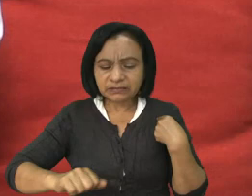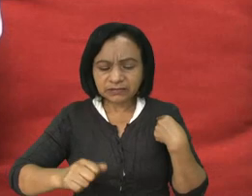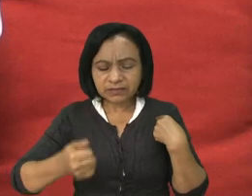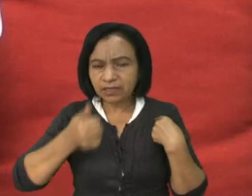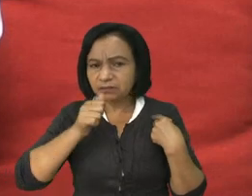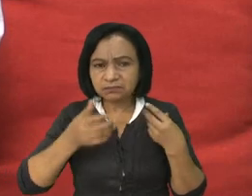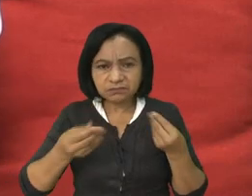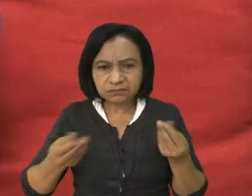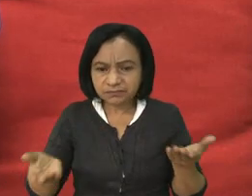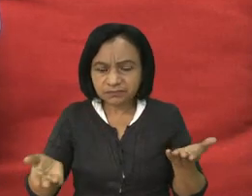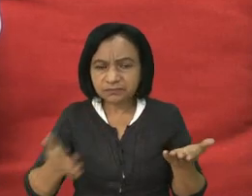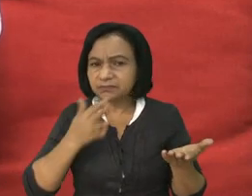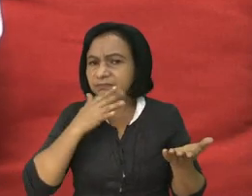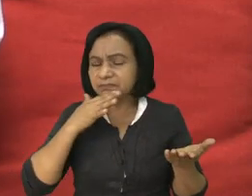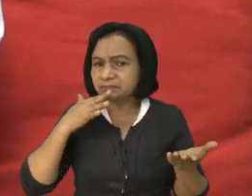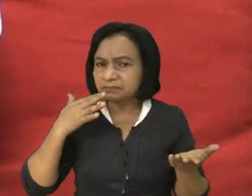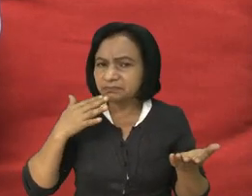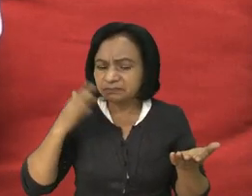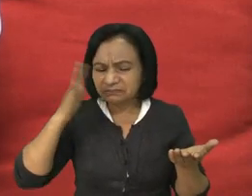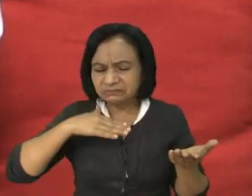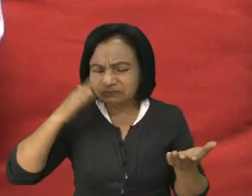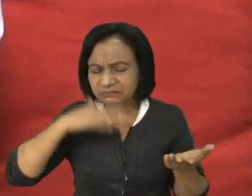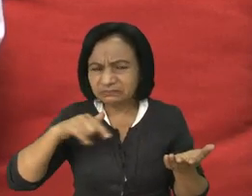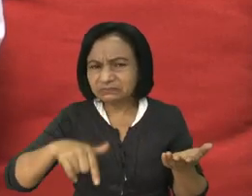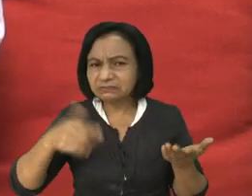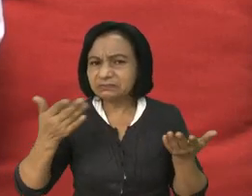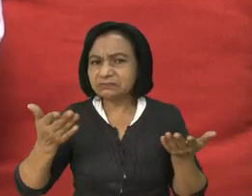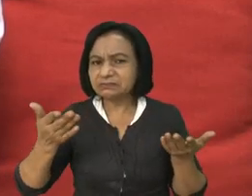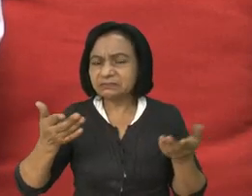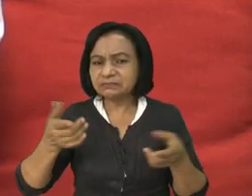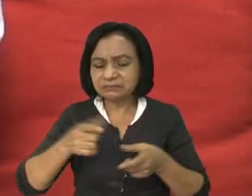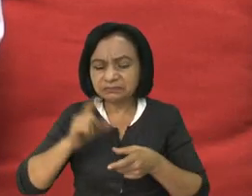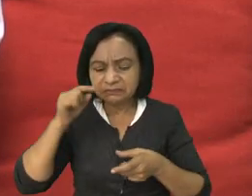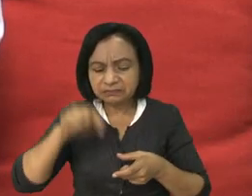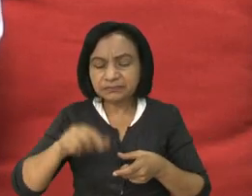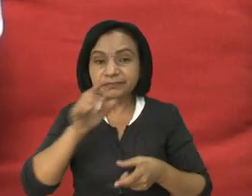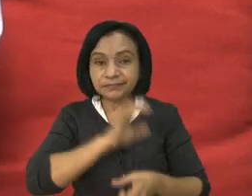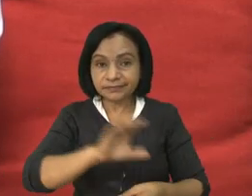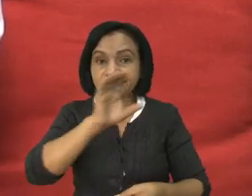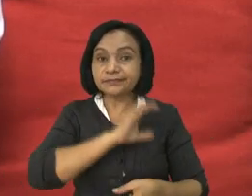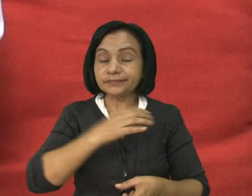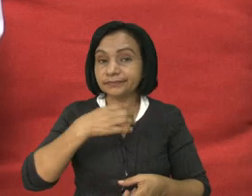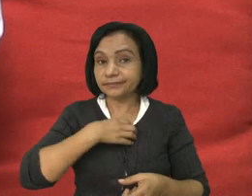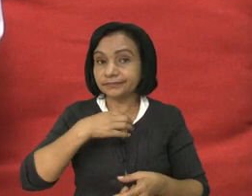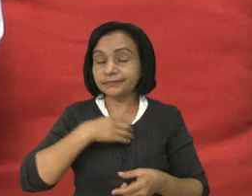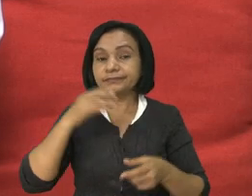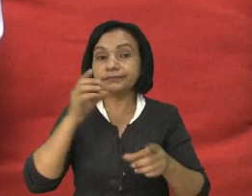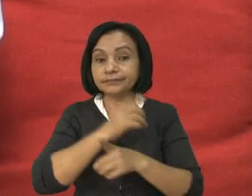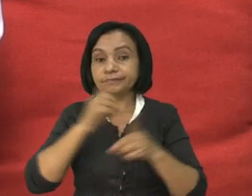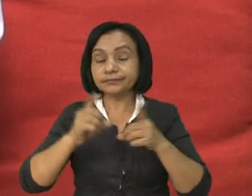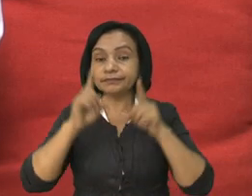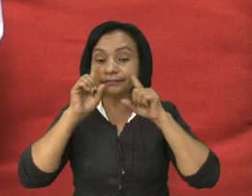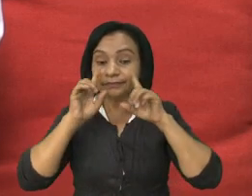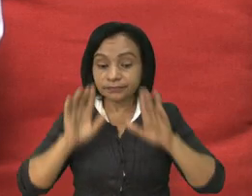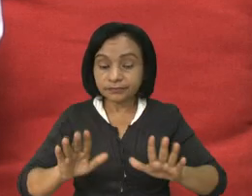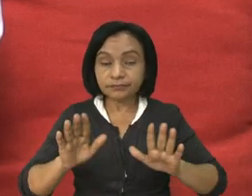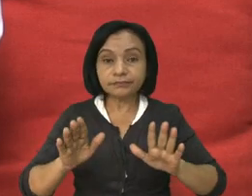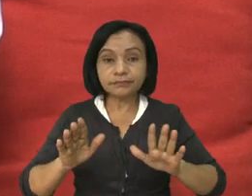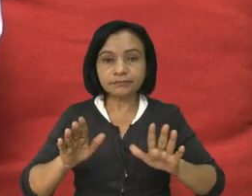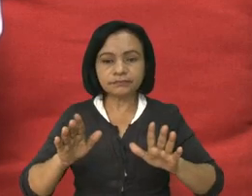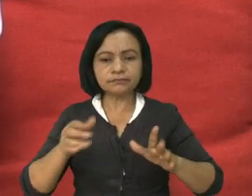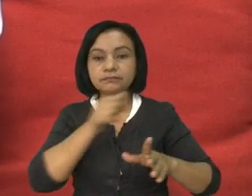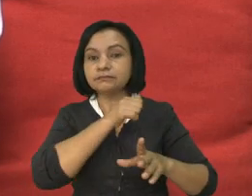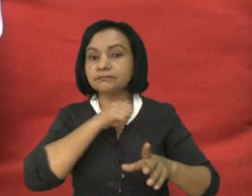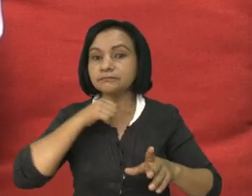suave, si el color, la fetidez. Entonces uh-huh son algunas de las características. Nosotros lo que tenemos que hacer es una citología